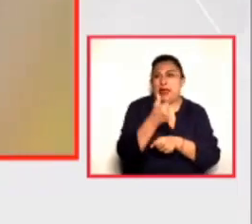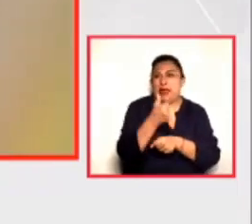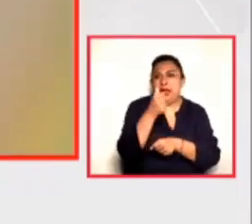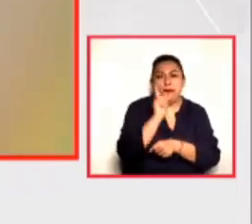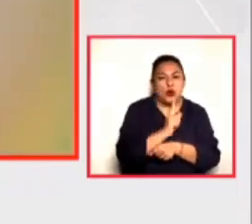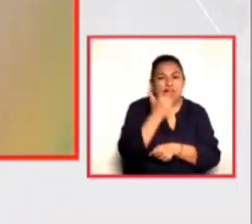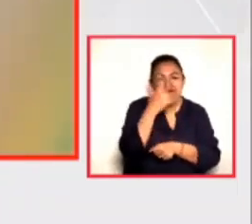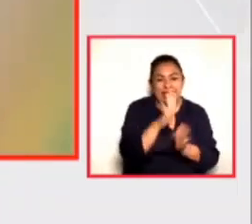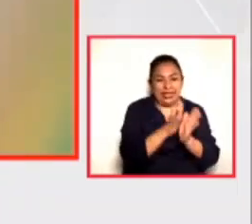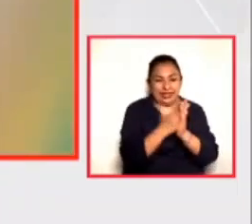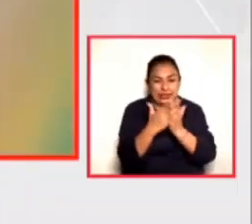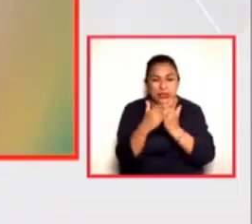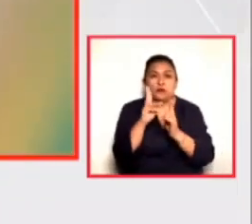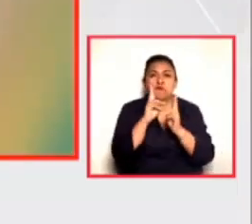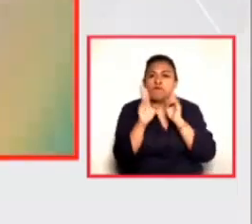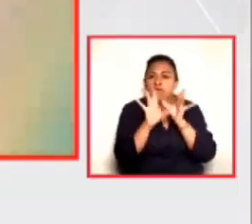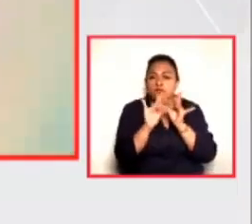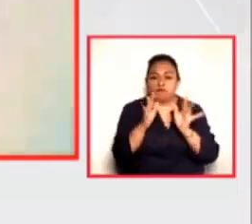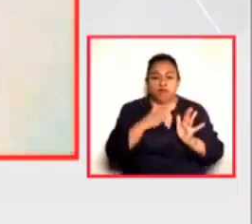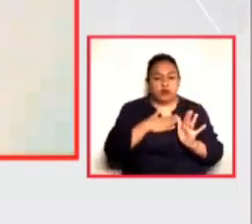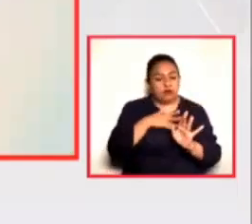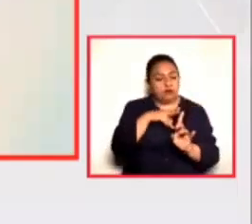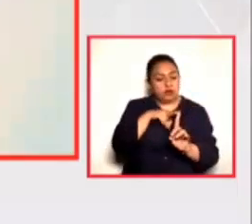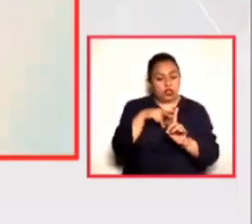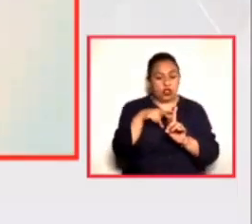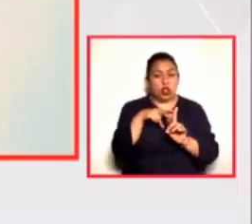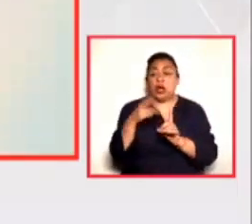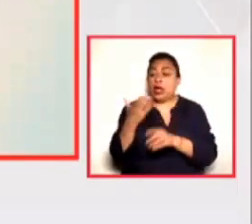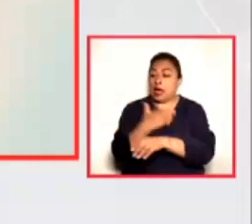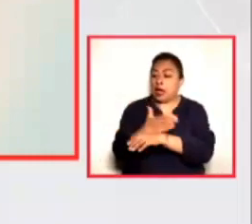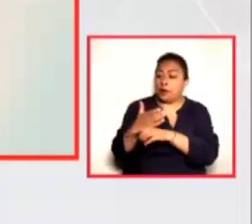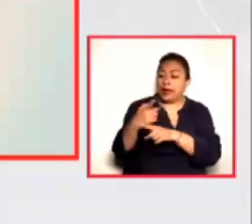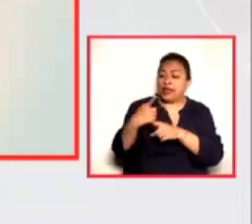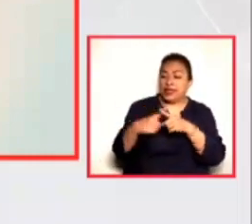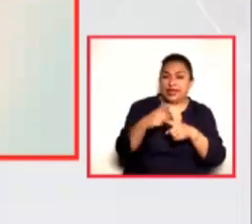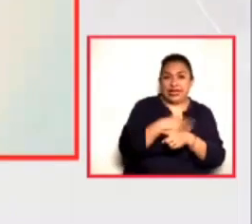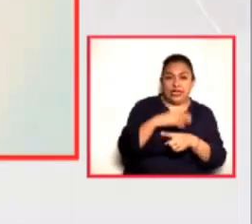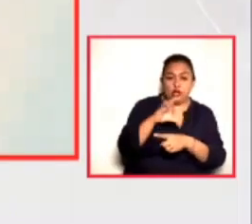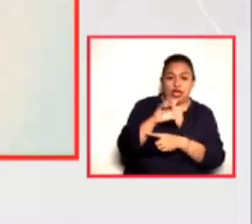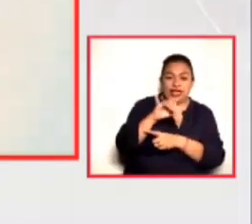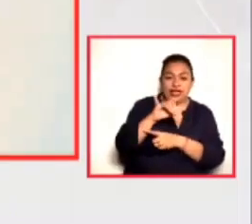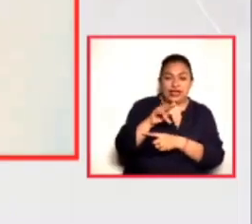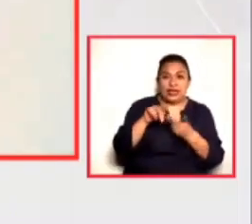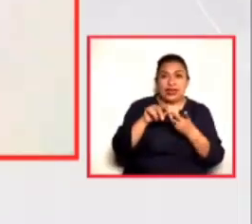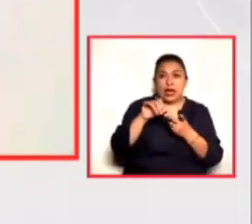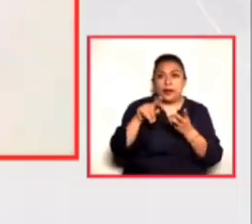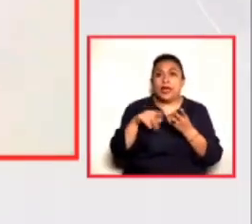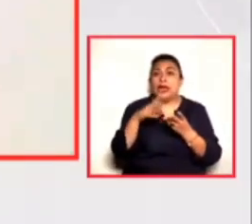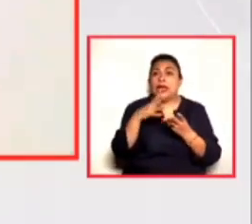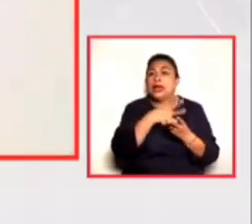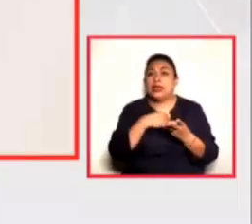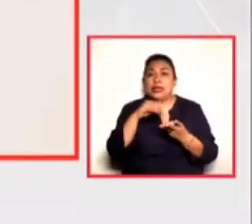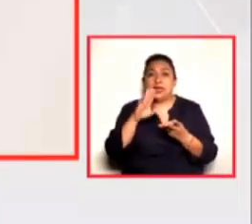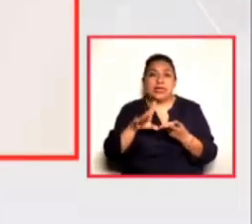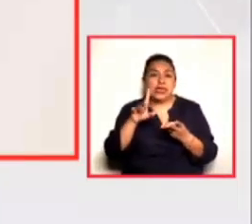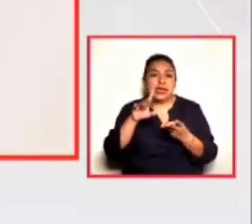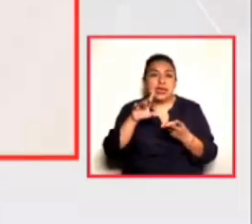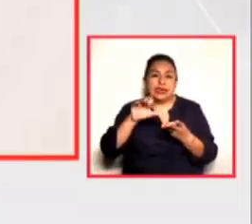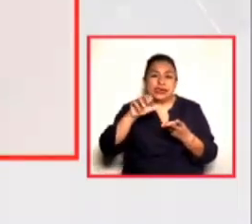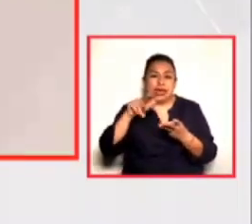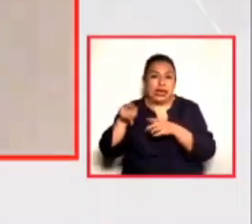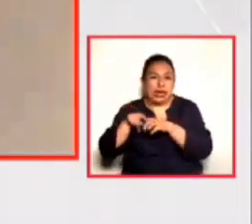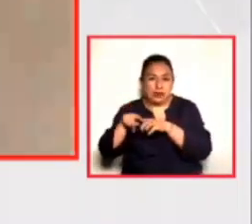versión de los hechos, acompañada de las voces de sus hijos, Caín y Abel, y las hijas, Ara y sus hermanas. Así nace el libro de